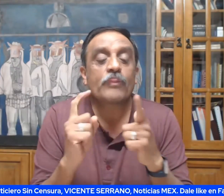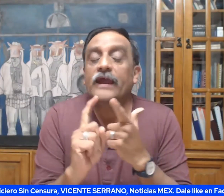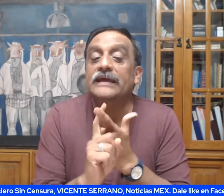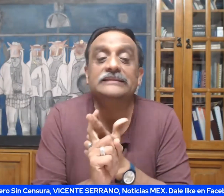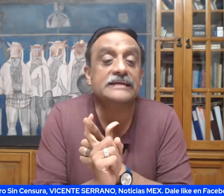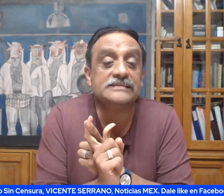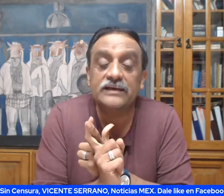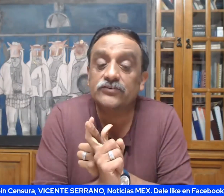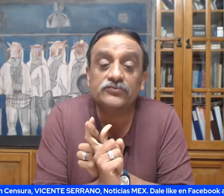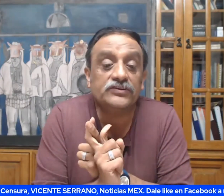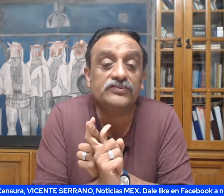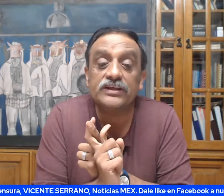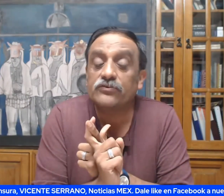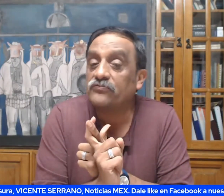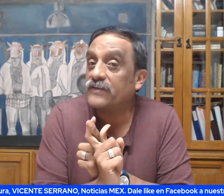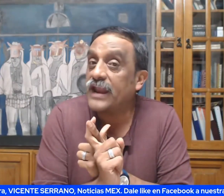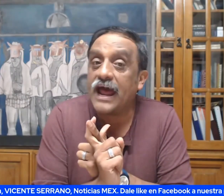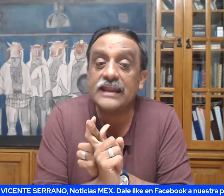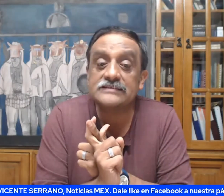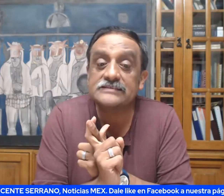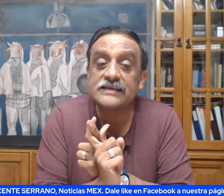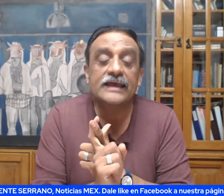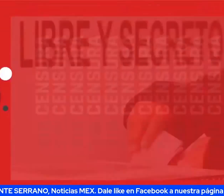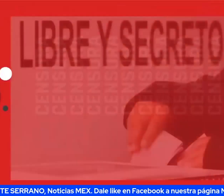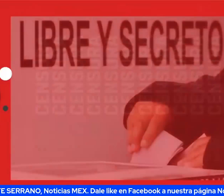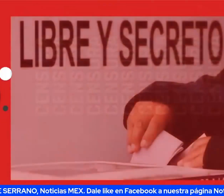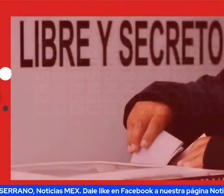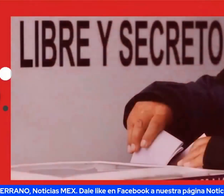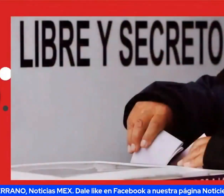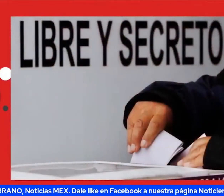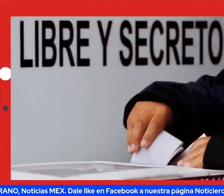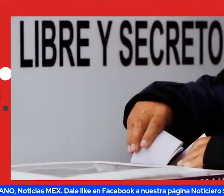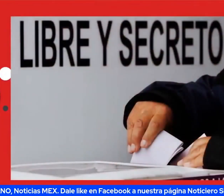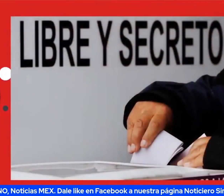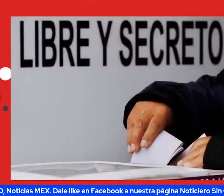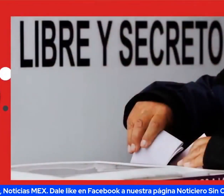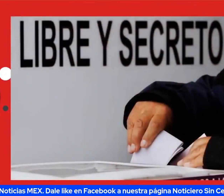gubernaturas, en 300 distritos federales,